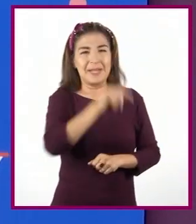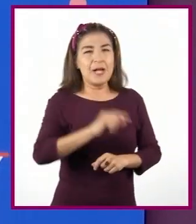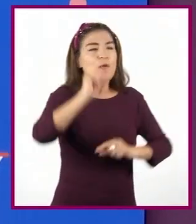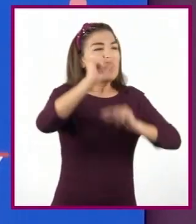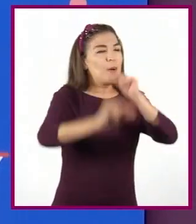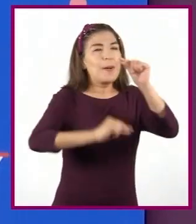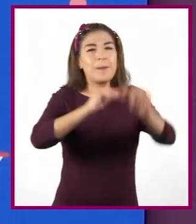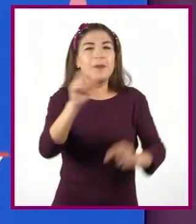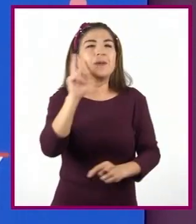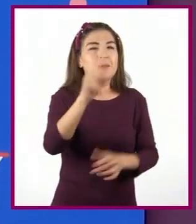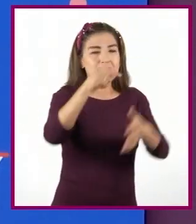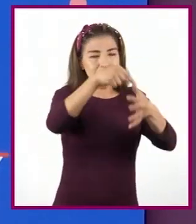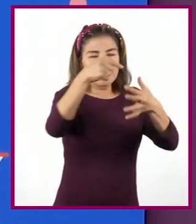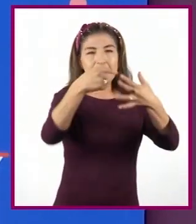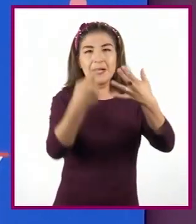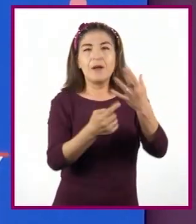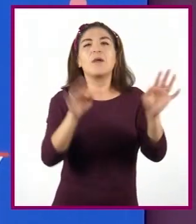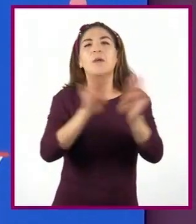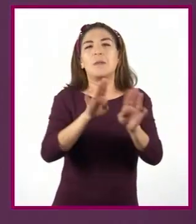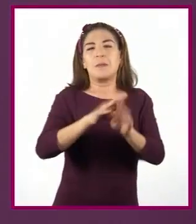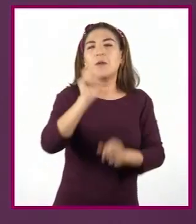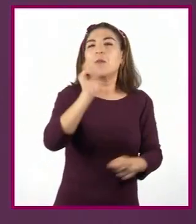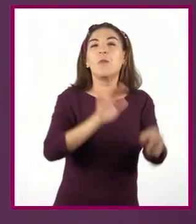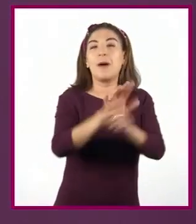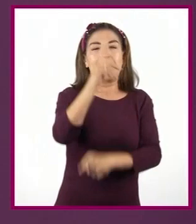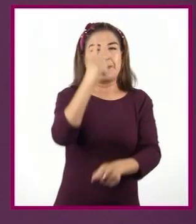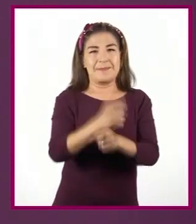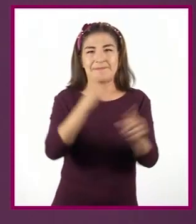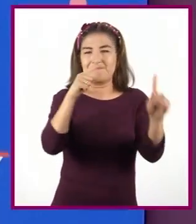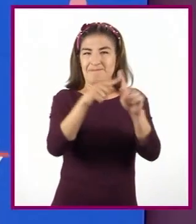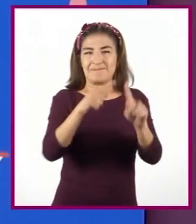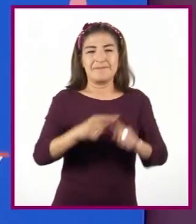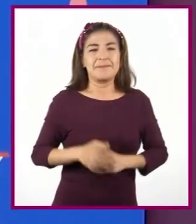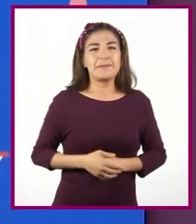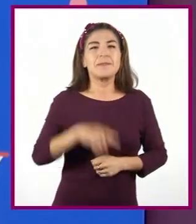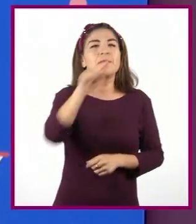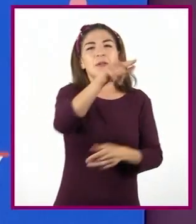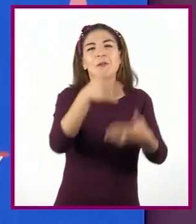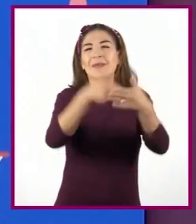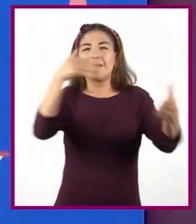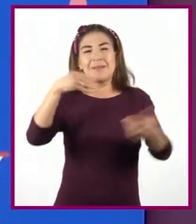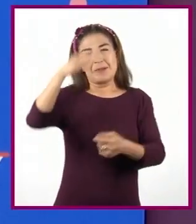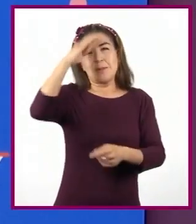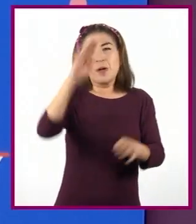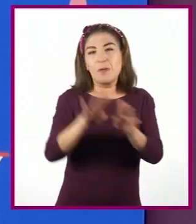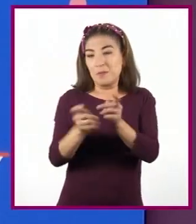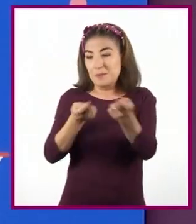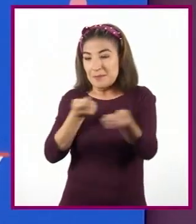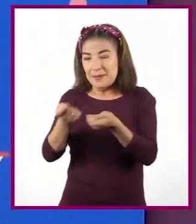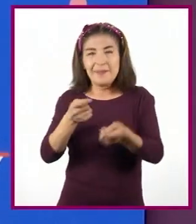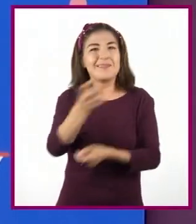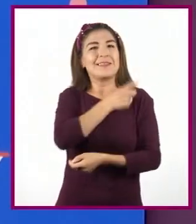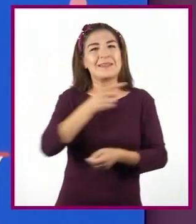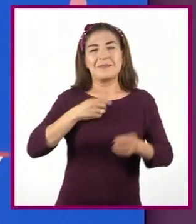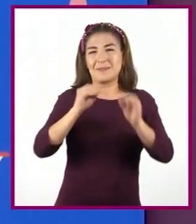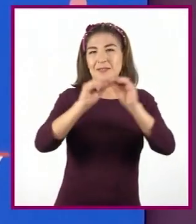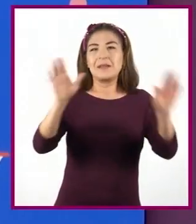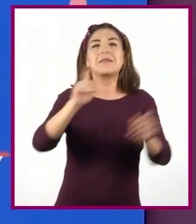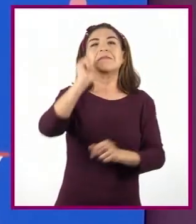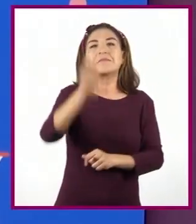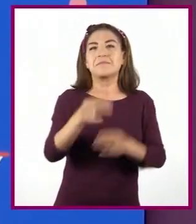uno a uno e iniciaremos con un aspecto muy importante. Antes de pensar en las estrategias, hay que tener claro algo